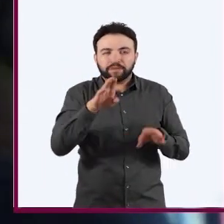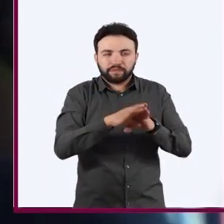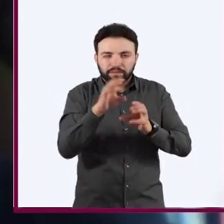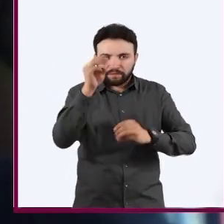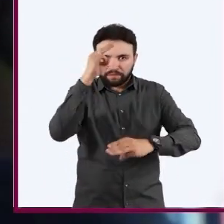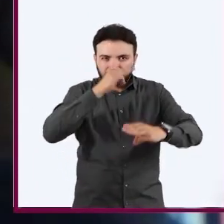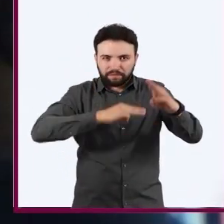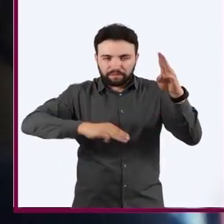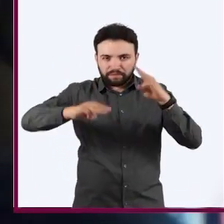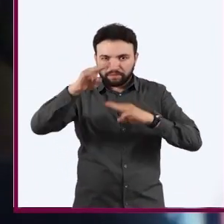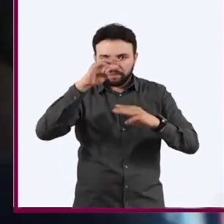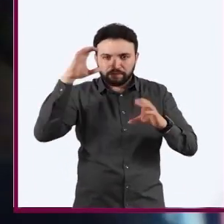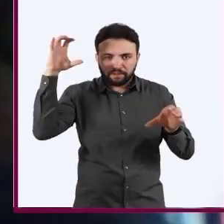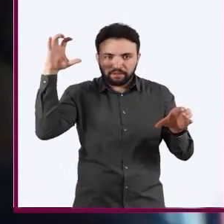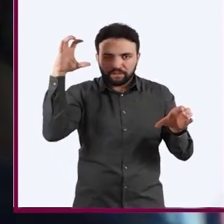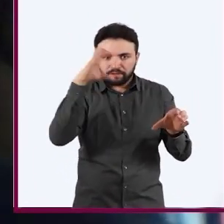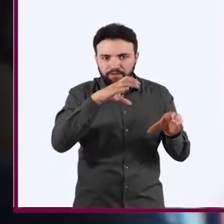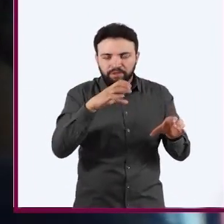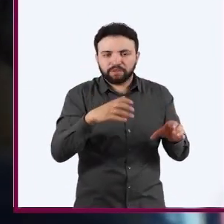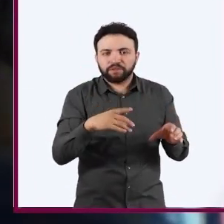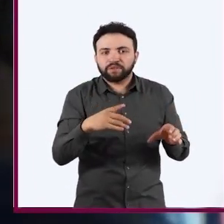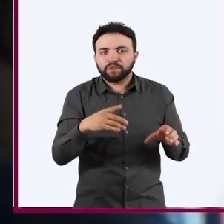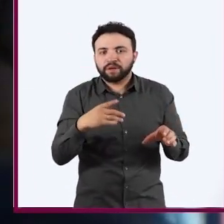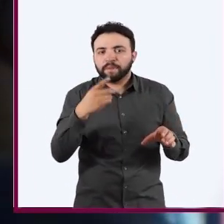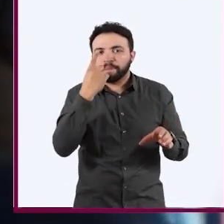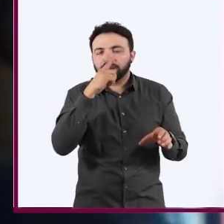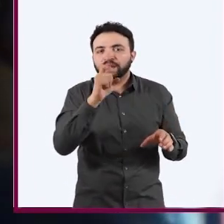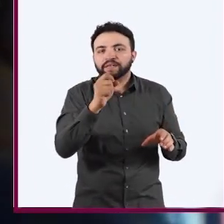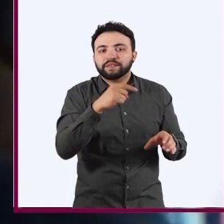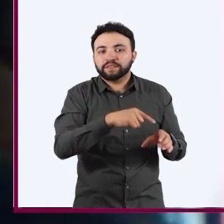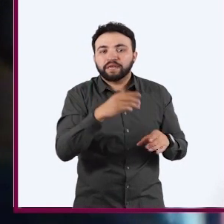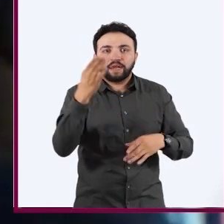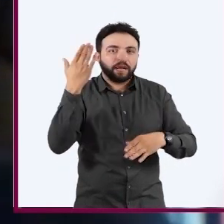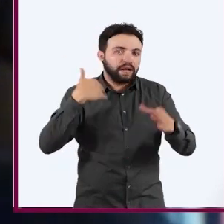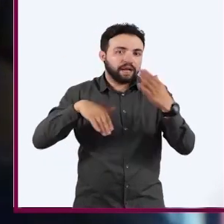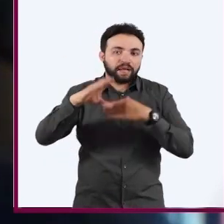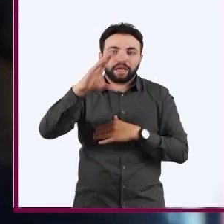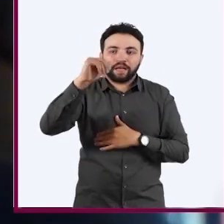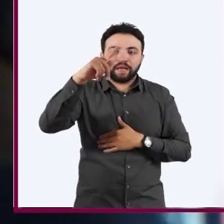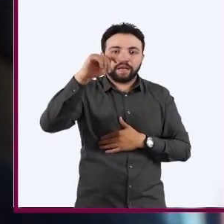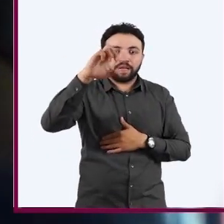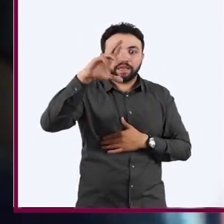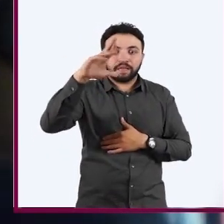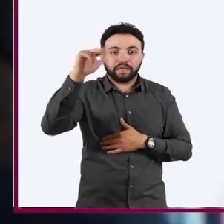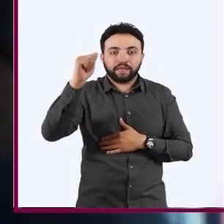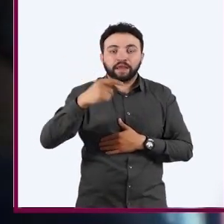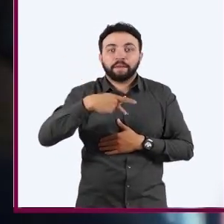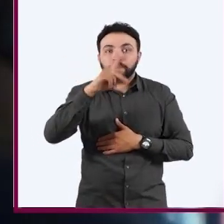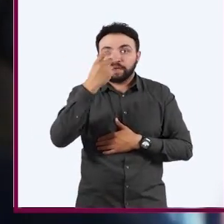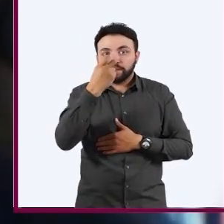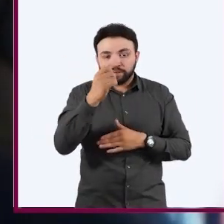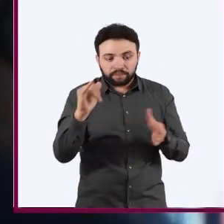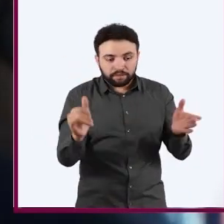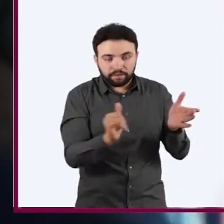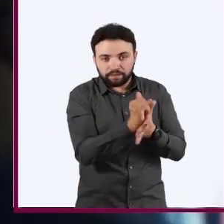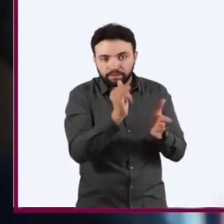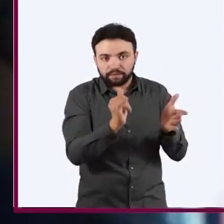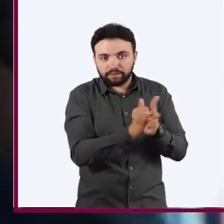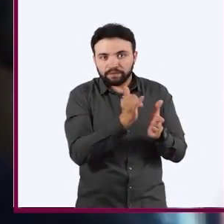Sol realmente fue construida y adaptada porque era una cantera, pero allí se